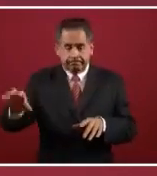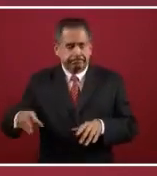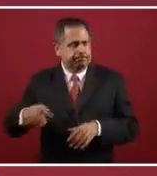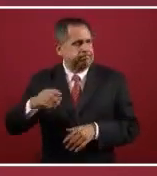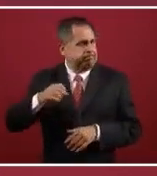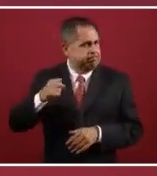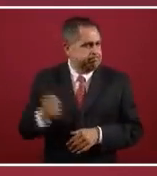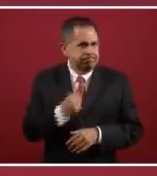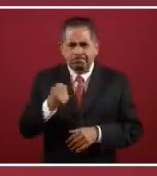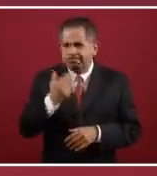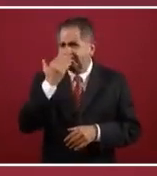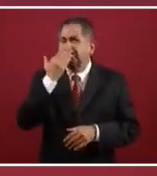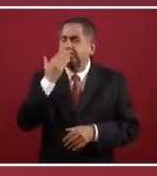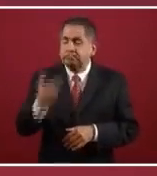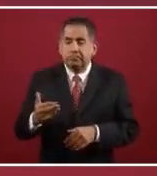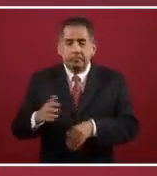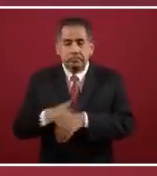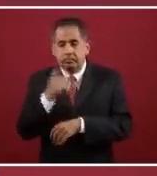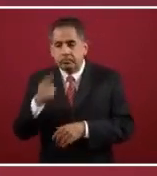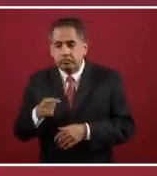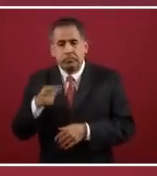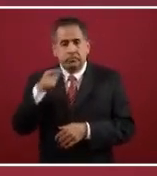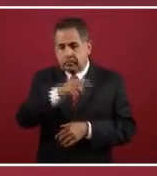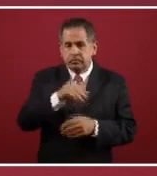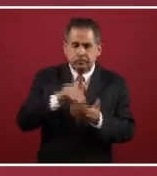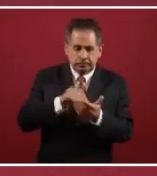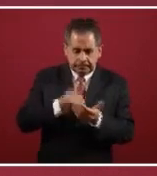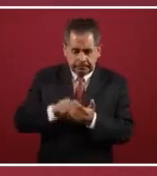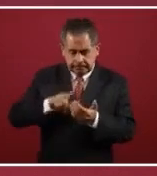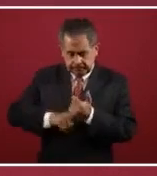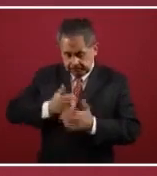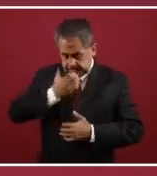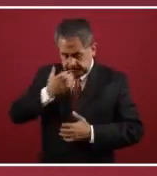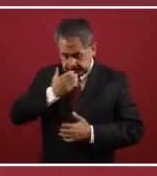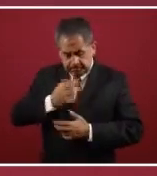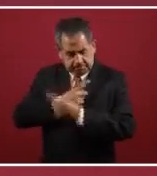afortunadamente, no ha desaparecido